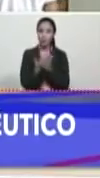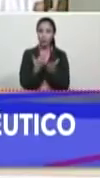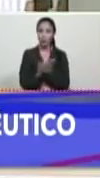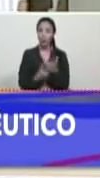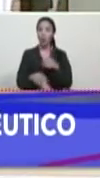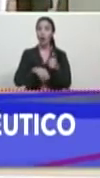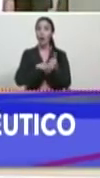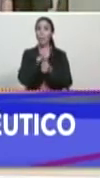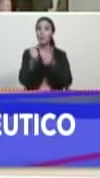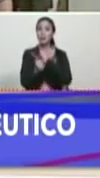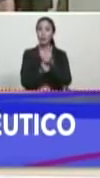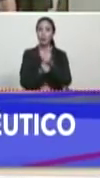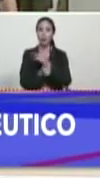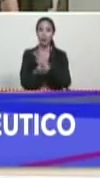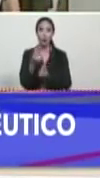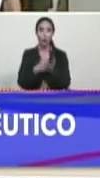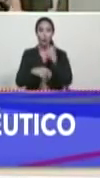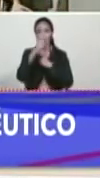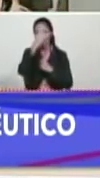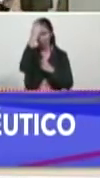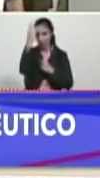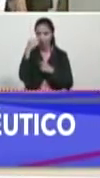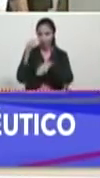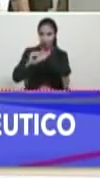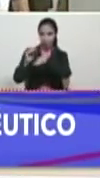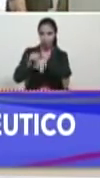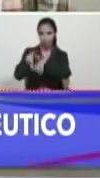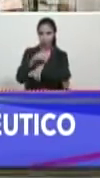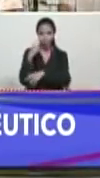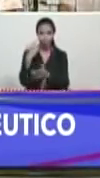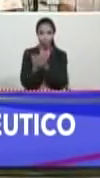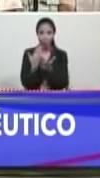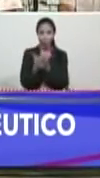de Economía, Tarek. Concretos, prontos y concretos,